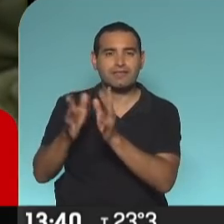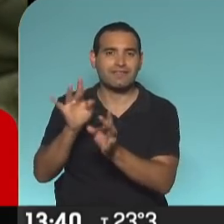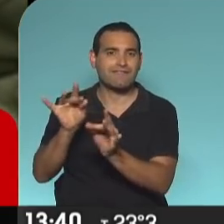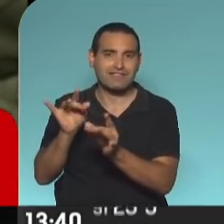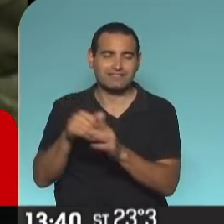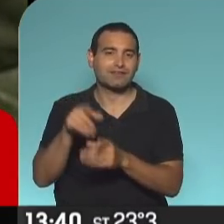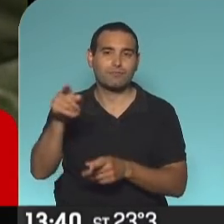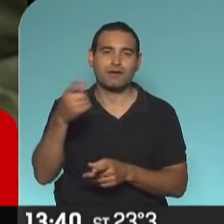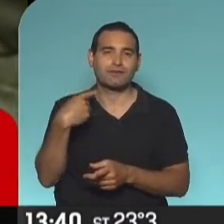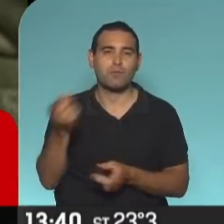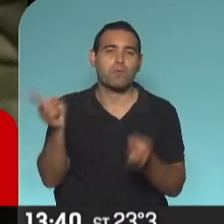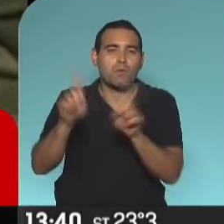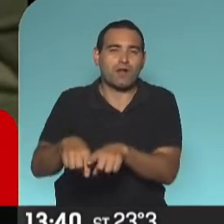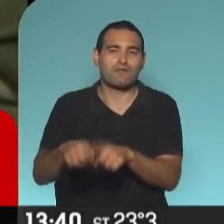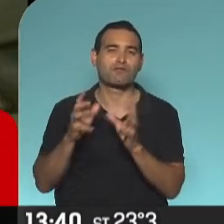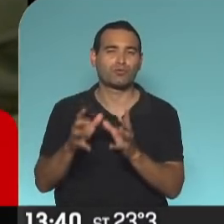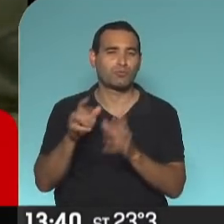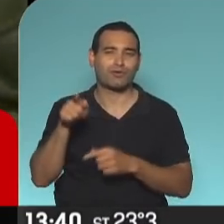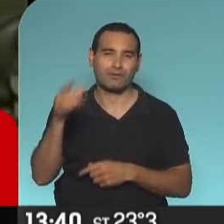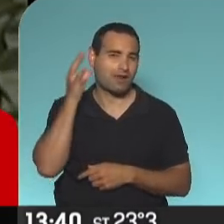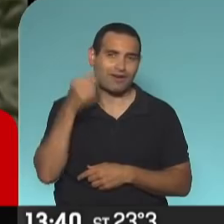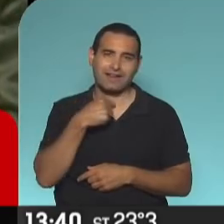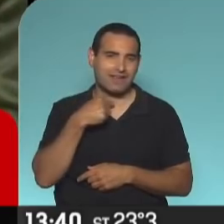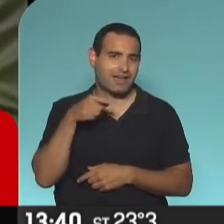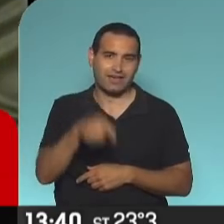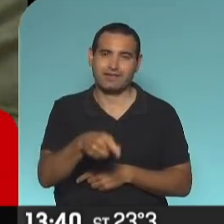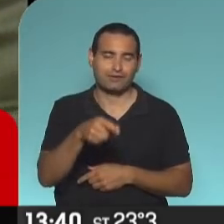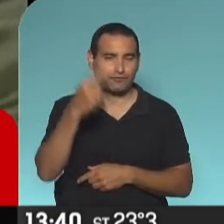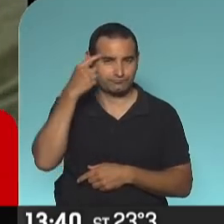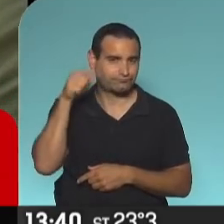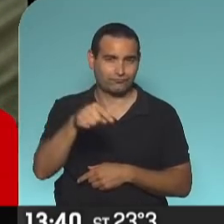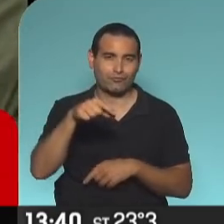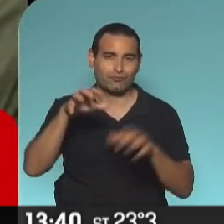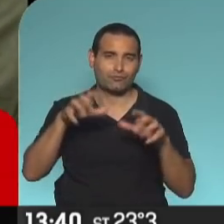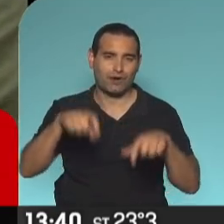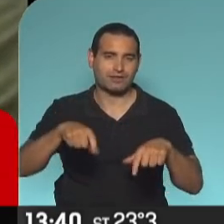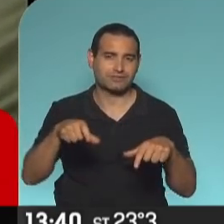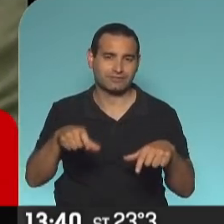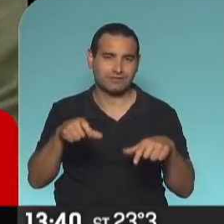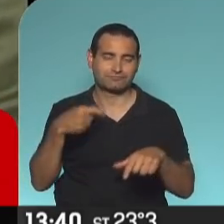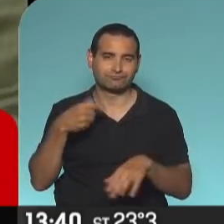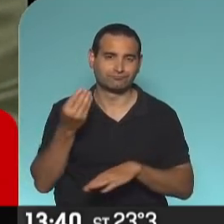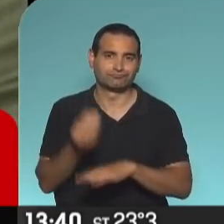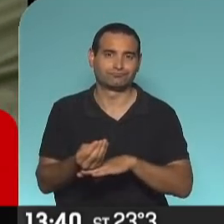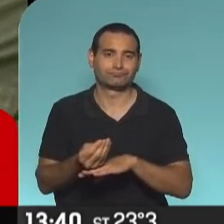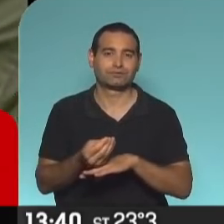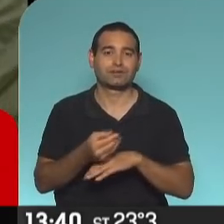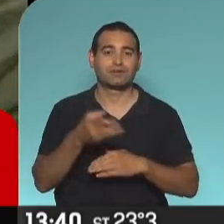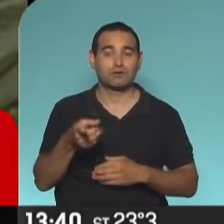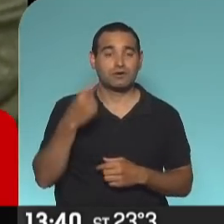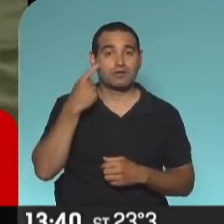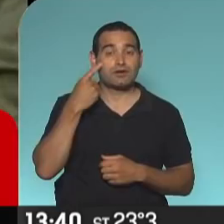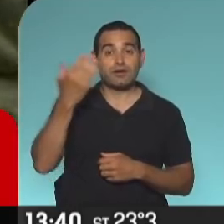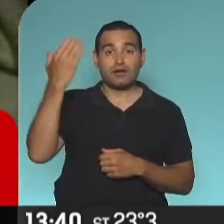a los campos de fuego, que era donde él quería, ¿no? Y bueno, como también la muerte lo